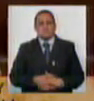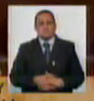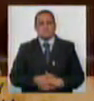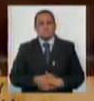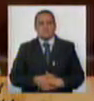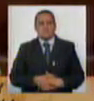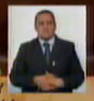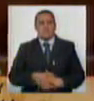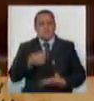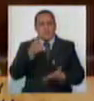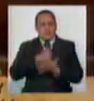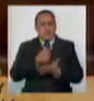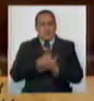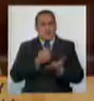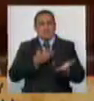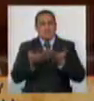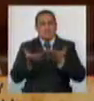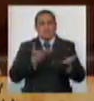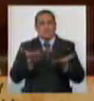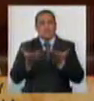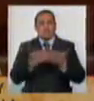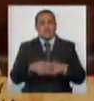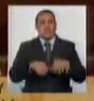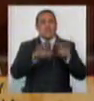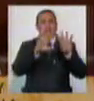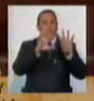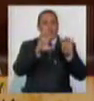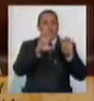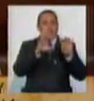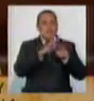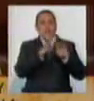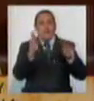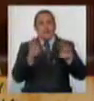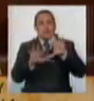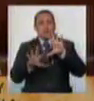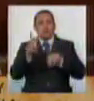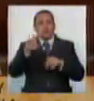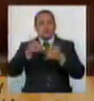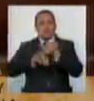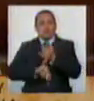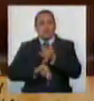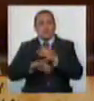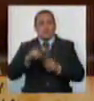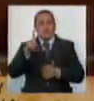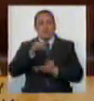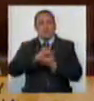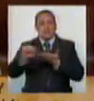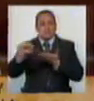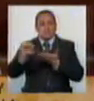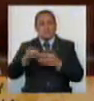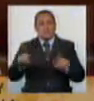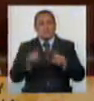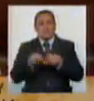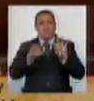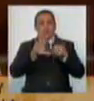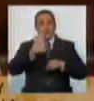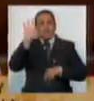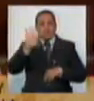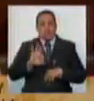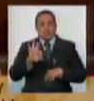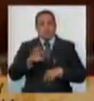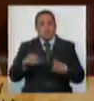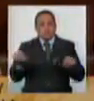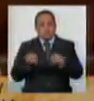Y pagan por este servicio entre 9 a 12 soles mensuales. El 90% de estas